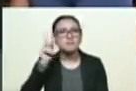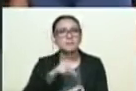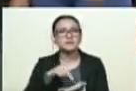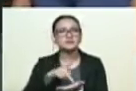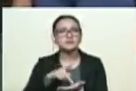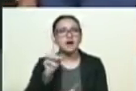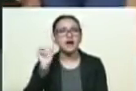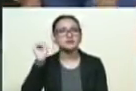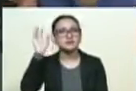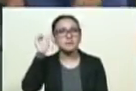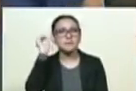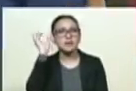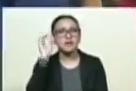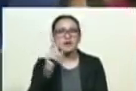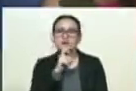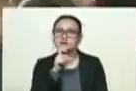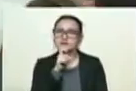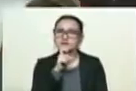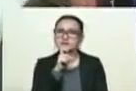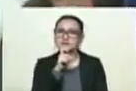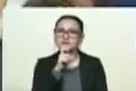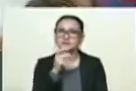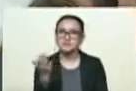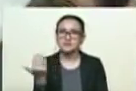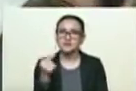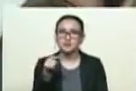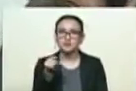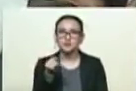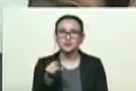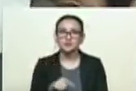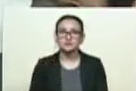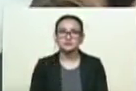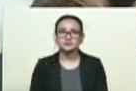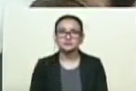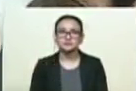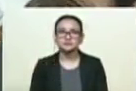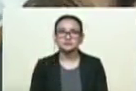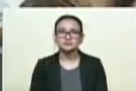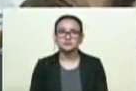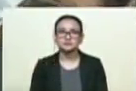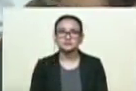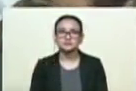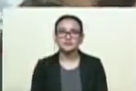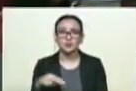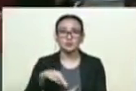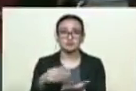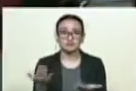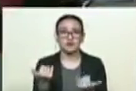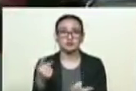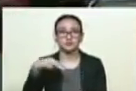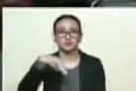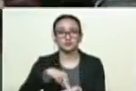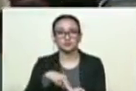asamblea? Ven tú, chiquita, ven acá, sube un momento.